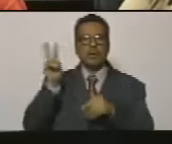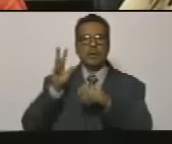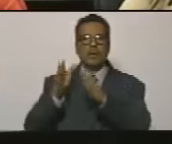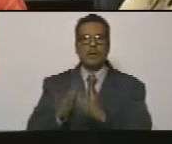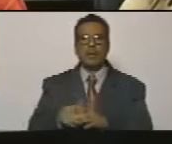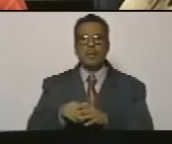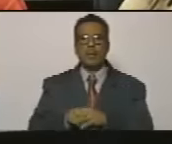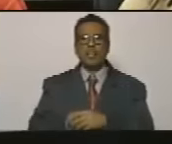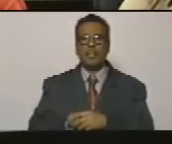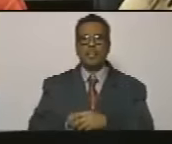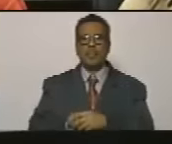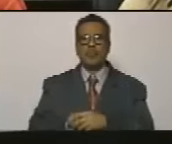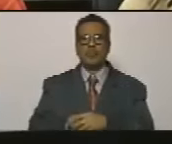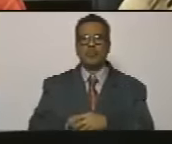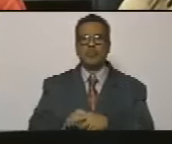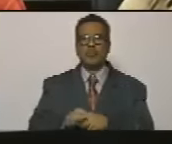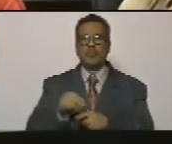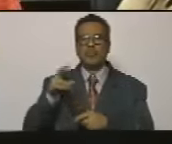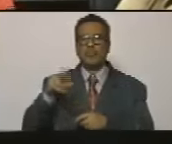no